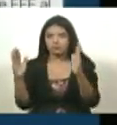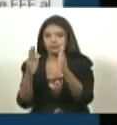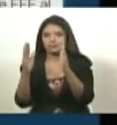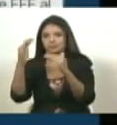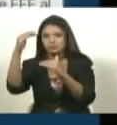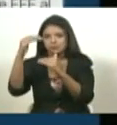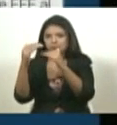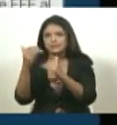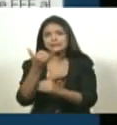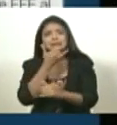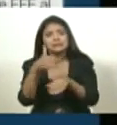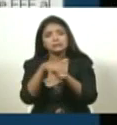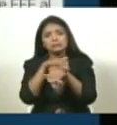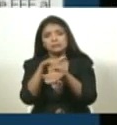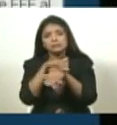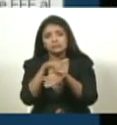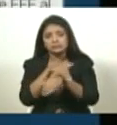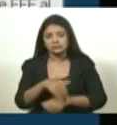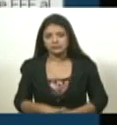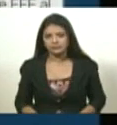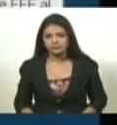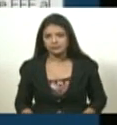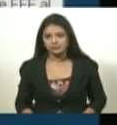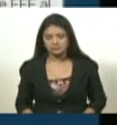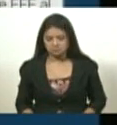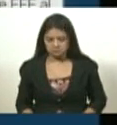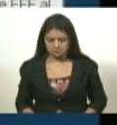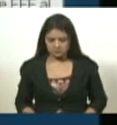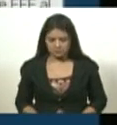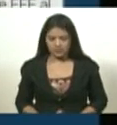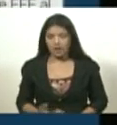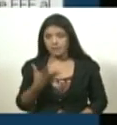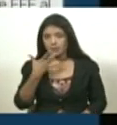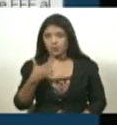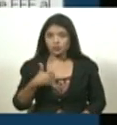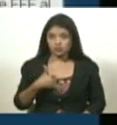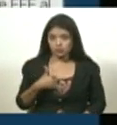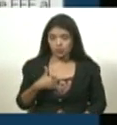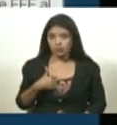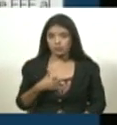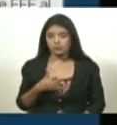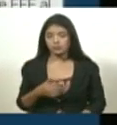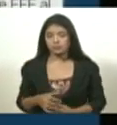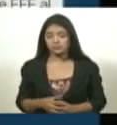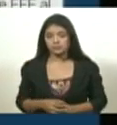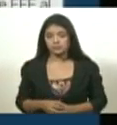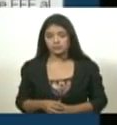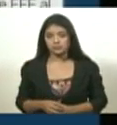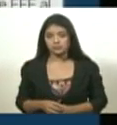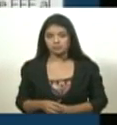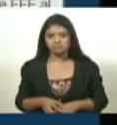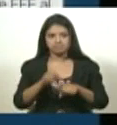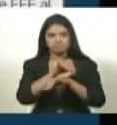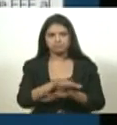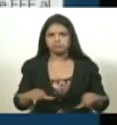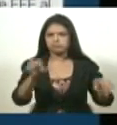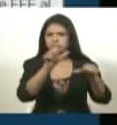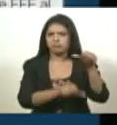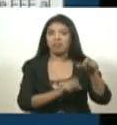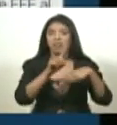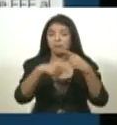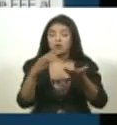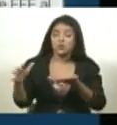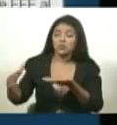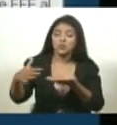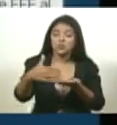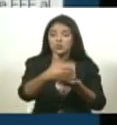mini corrección en el lado derecho. Es decir, yo derramé un barril de leche y después busco un trapito a ver si